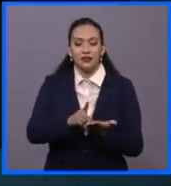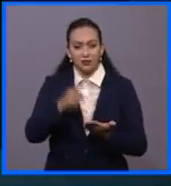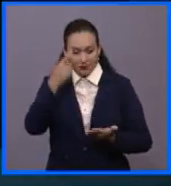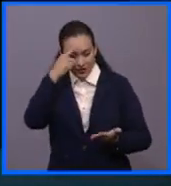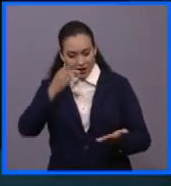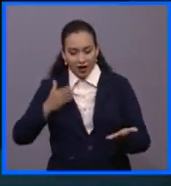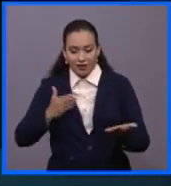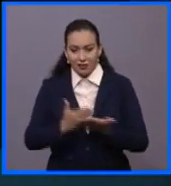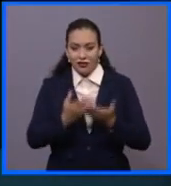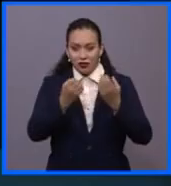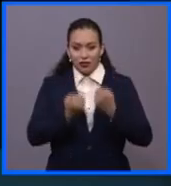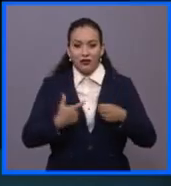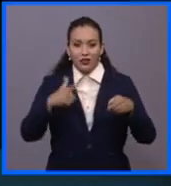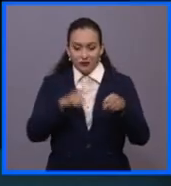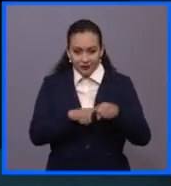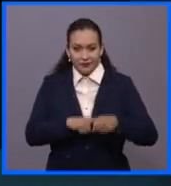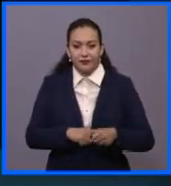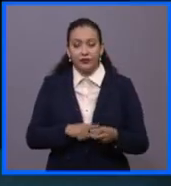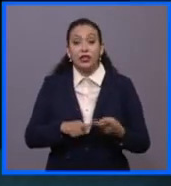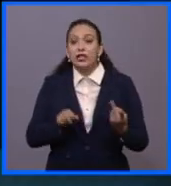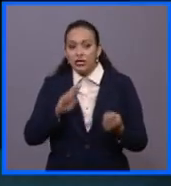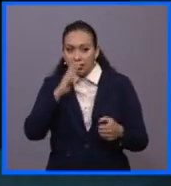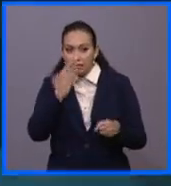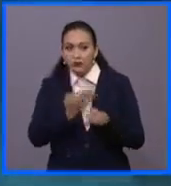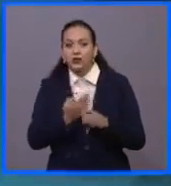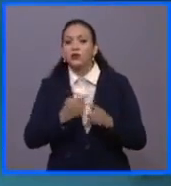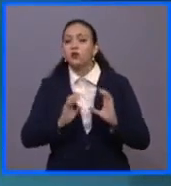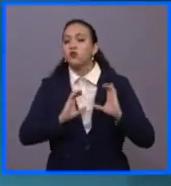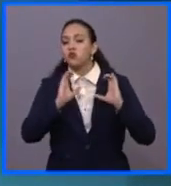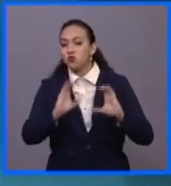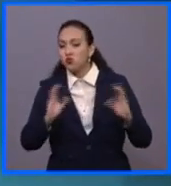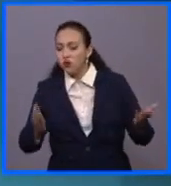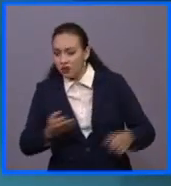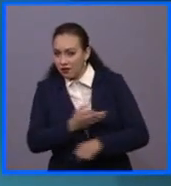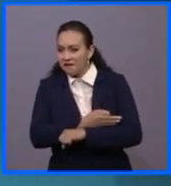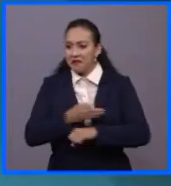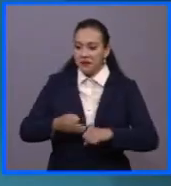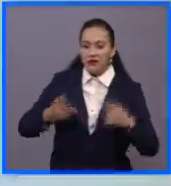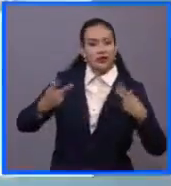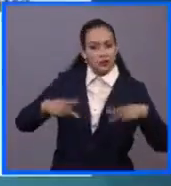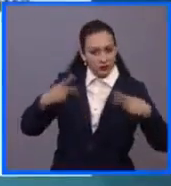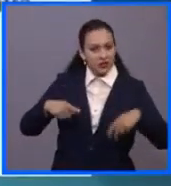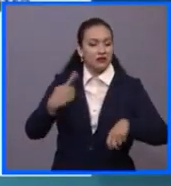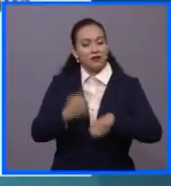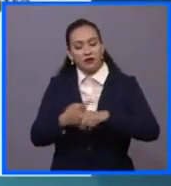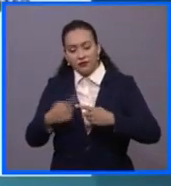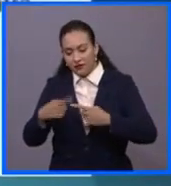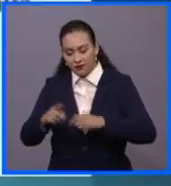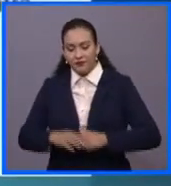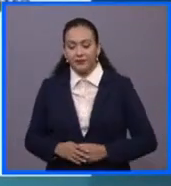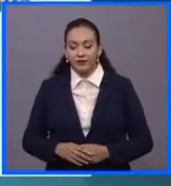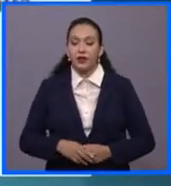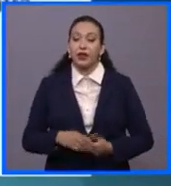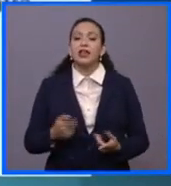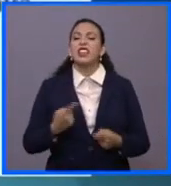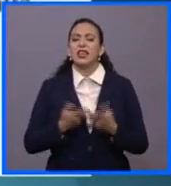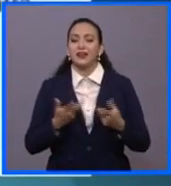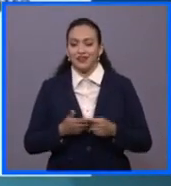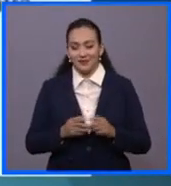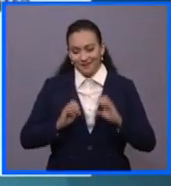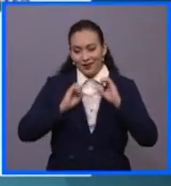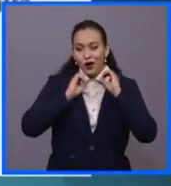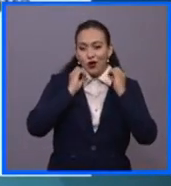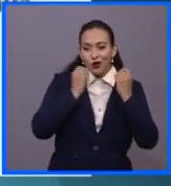social y las responsabilidades de cuidado. Es organizado por el Centro de Estudios Constitucionales de la Suprema Corte y las Casas de la